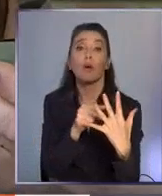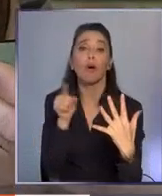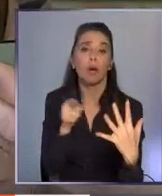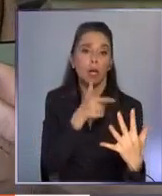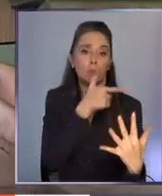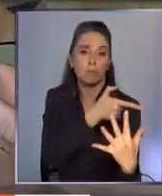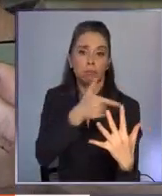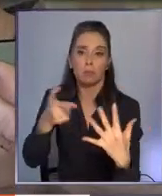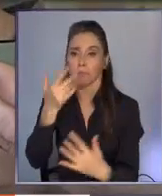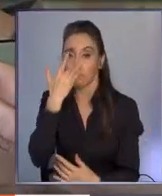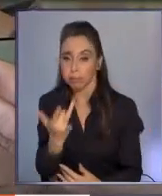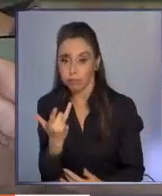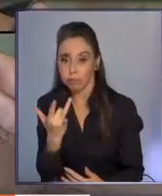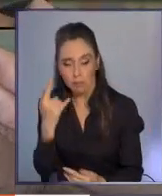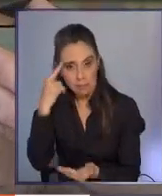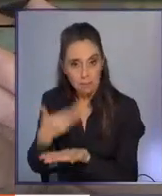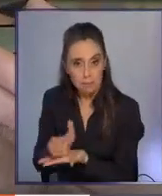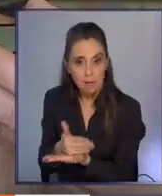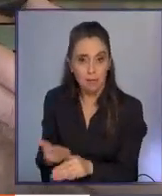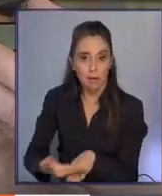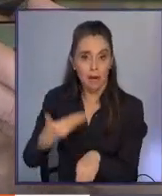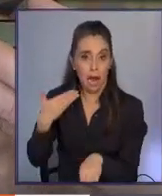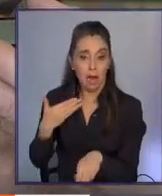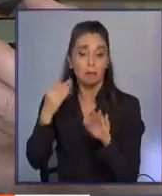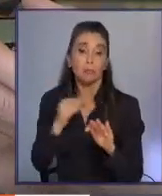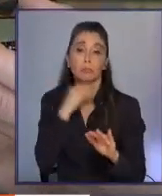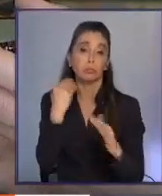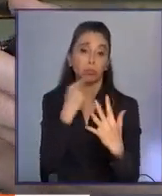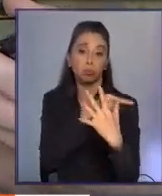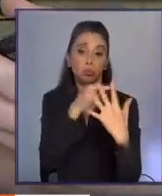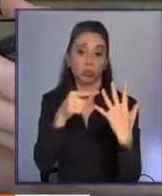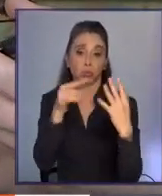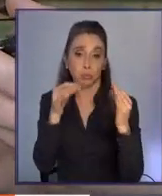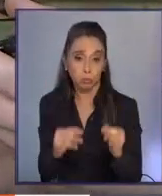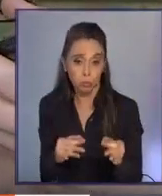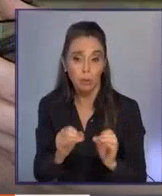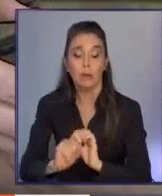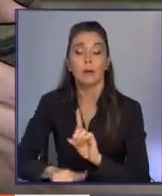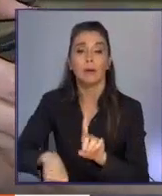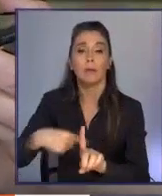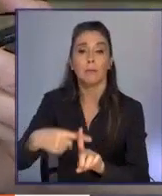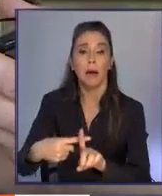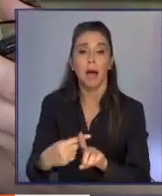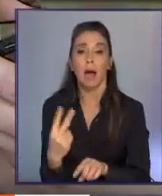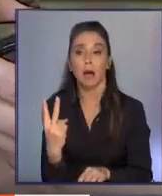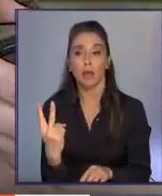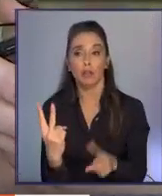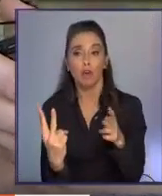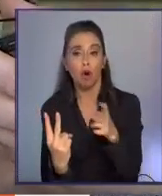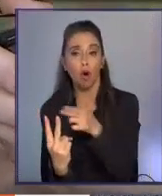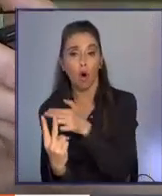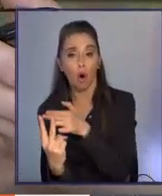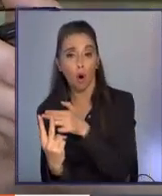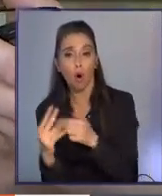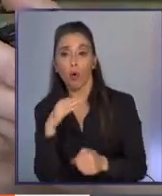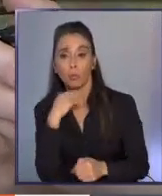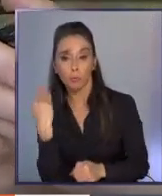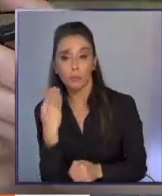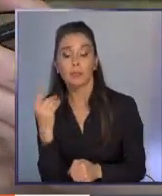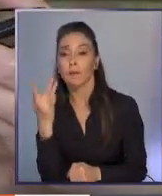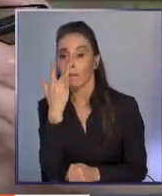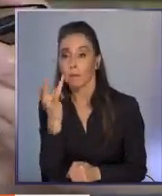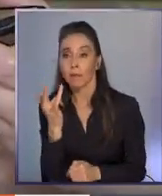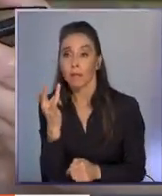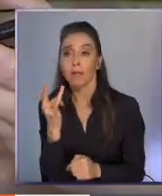con alevosía y premeditación en carácter de consumado y además de domicilio extra cierto también calificado